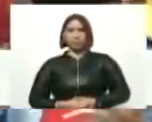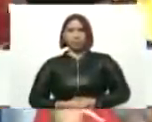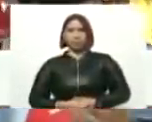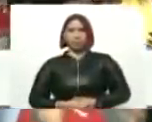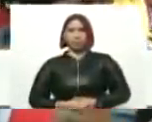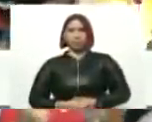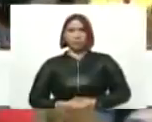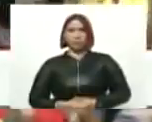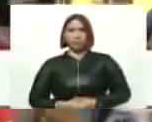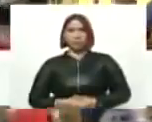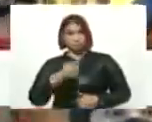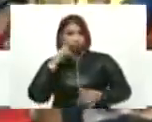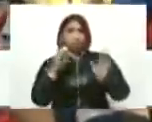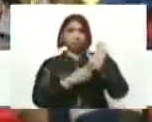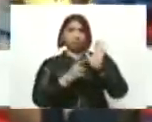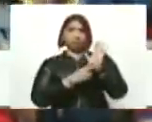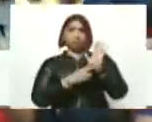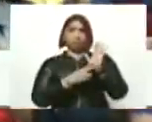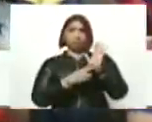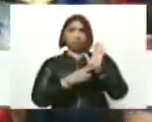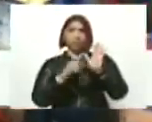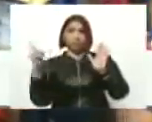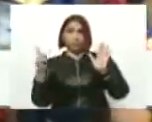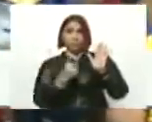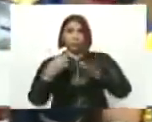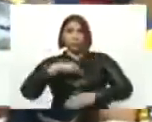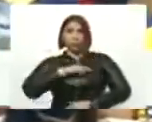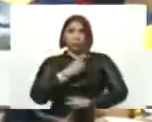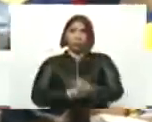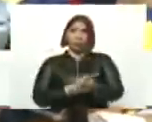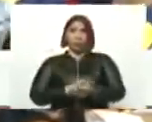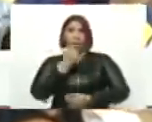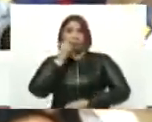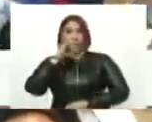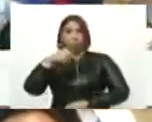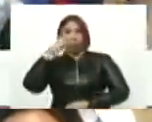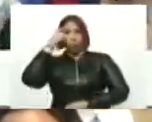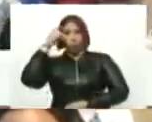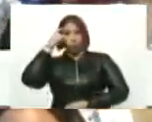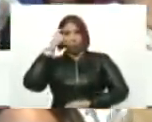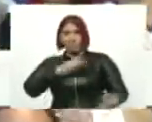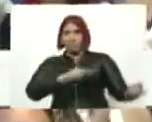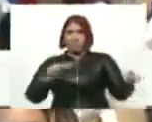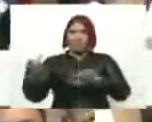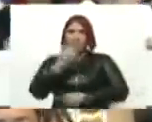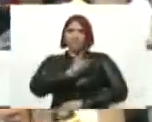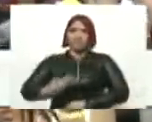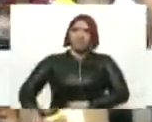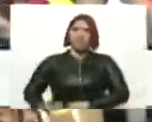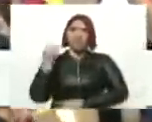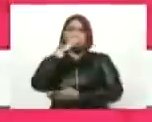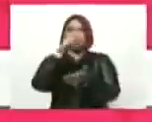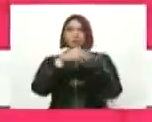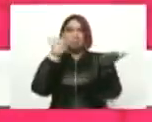Hablando, cuando las cosas son verdad, llegó nuestro hermano Jorge Rodríguez, presidente de la Asamblea Nacional. Bienvenido, querido hermano Jorge.